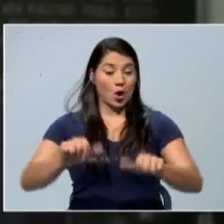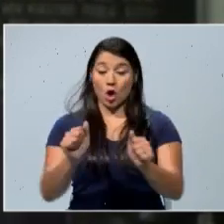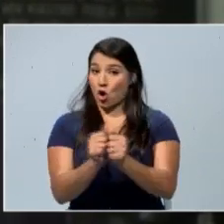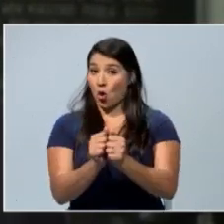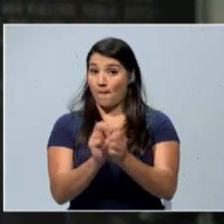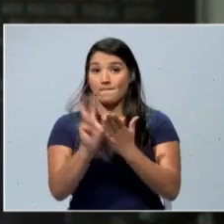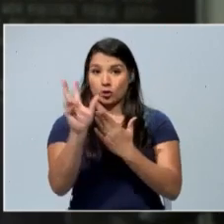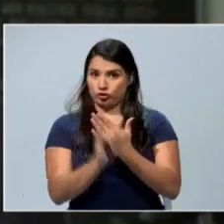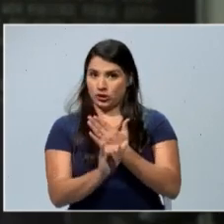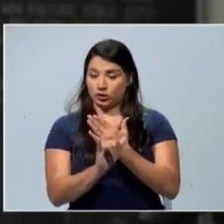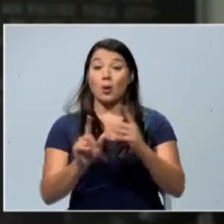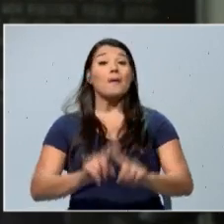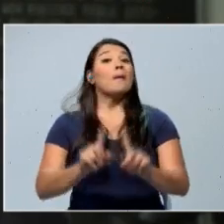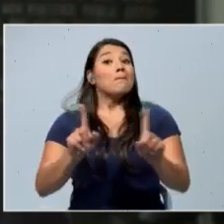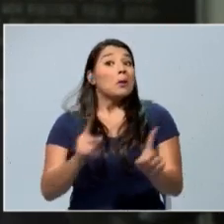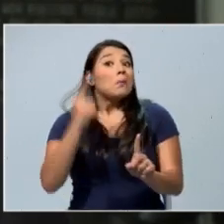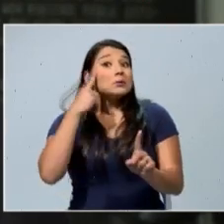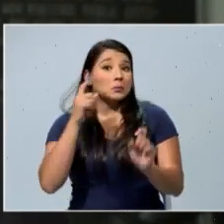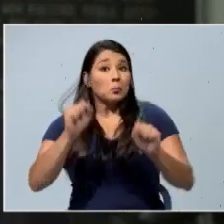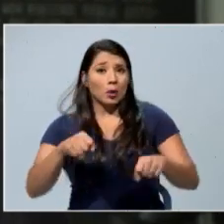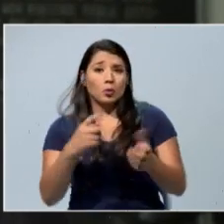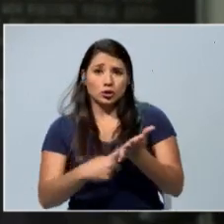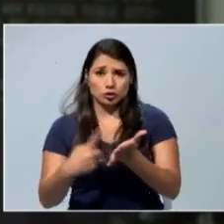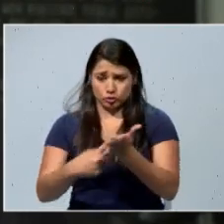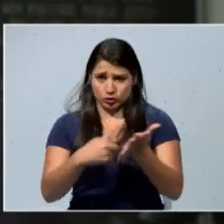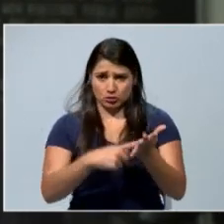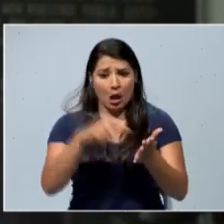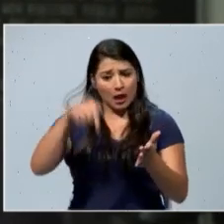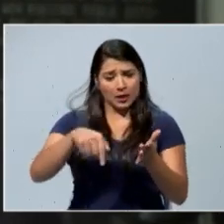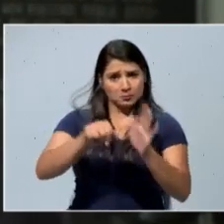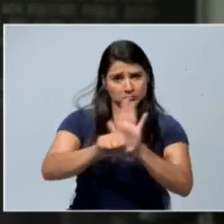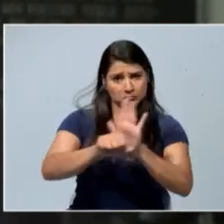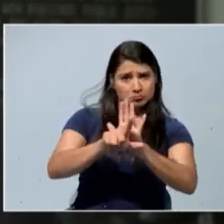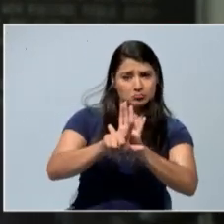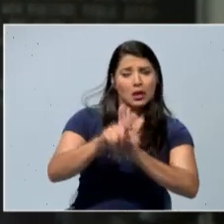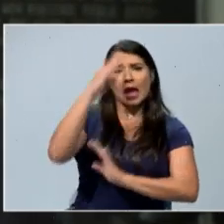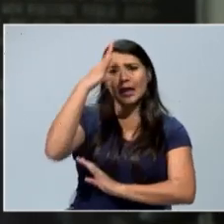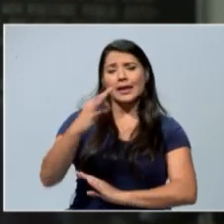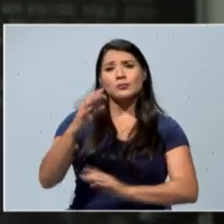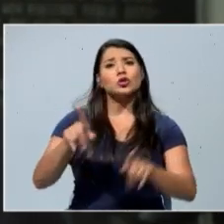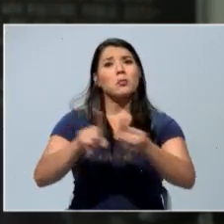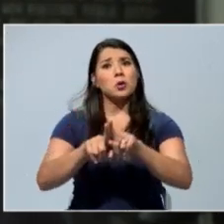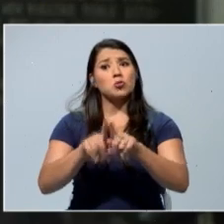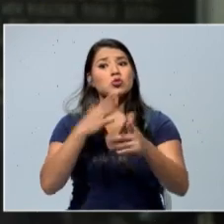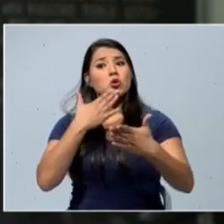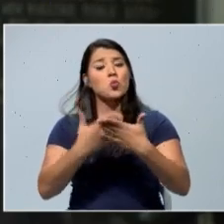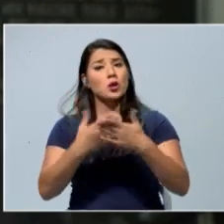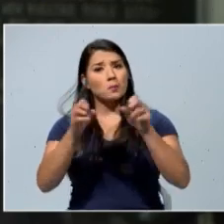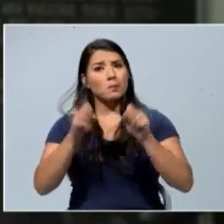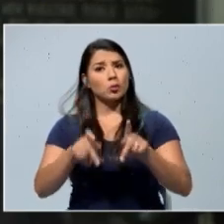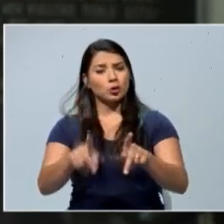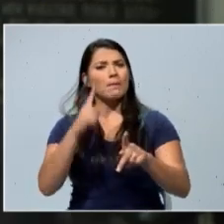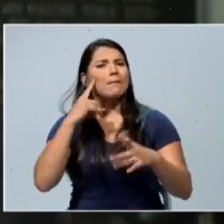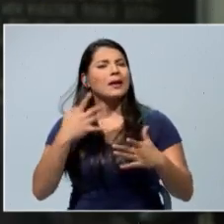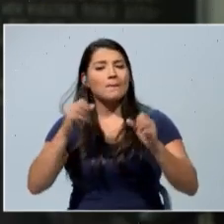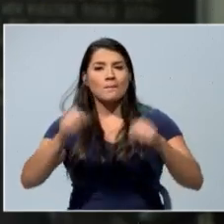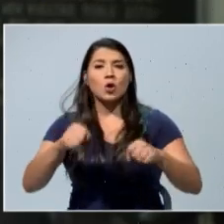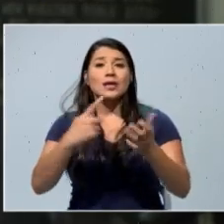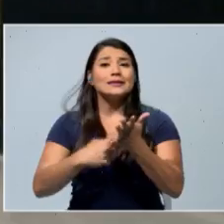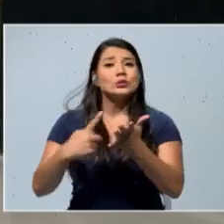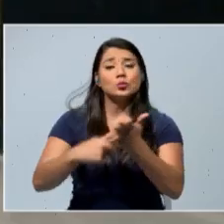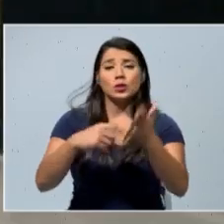vemos que es una oportunidad de discusión y no solo de esta Asamblea Legislativa. Nos parece que es una oportunidad importantísima de discusión